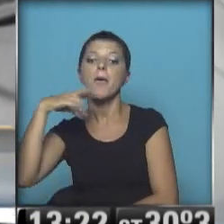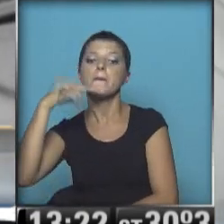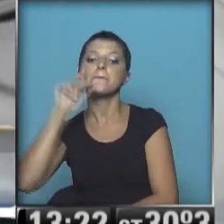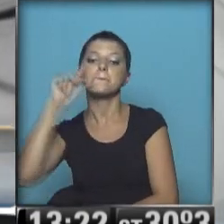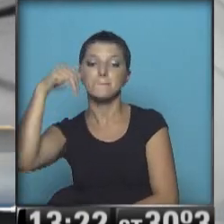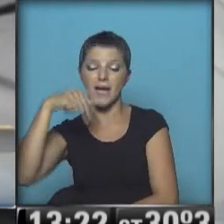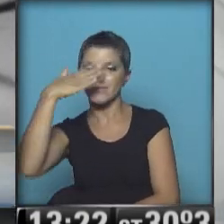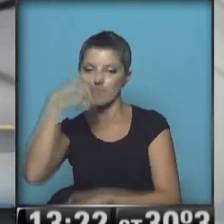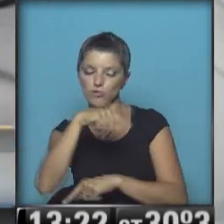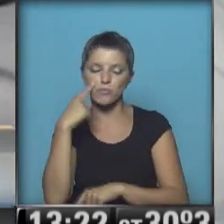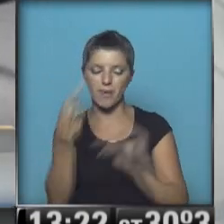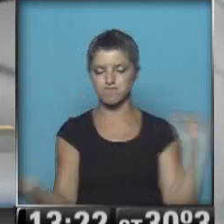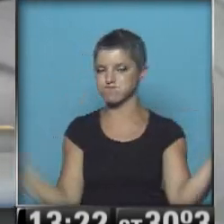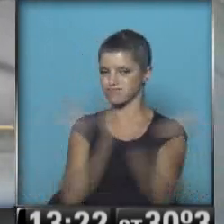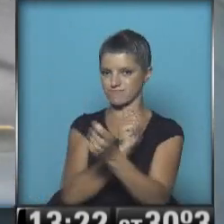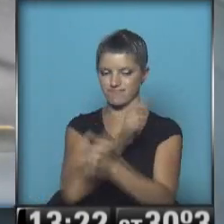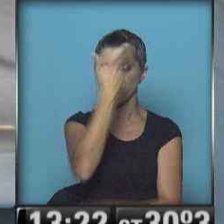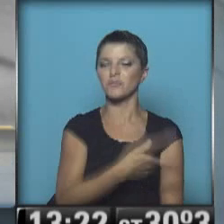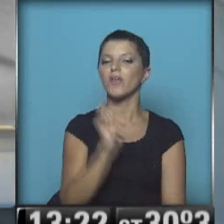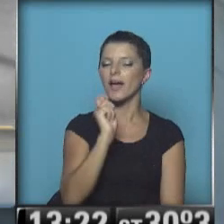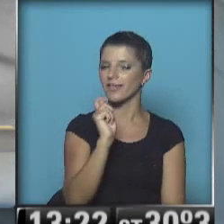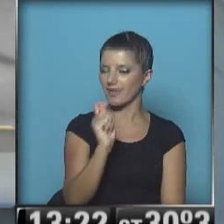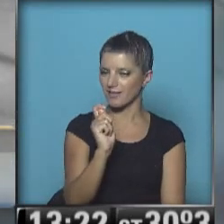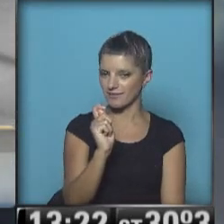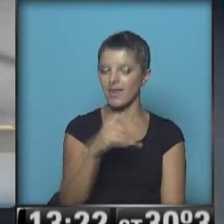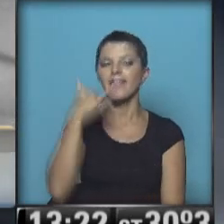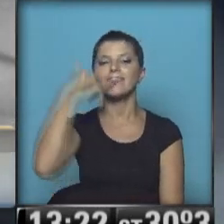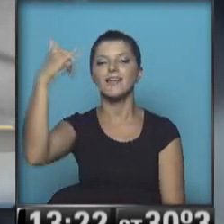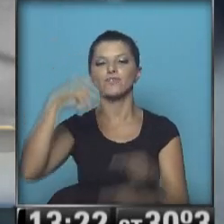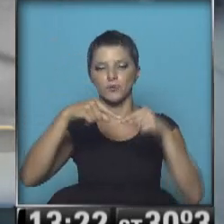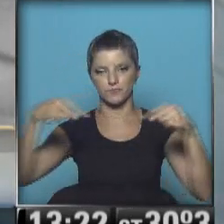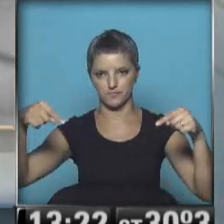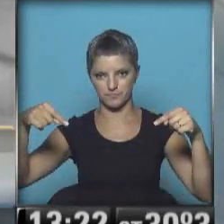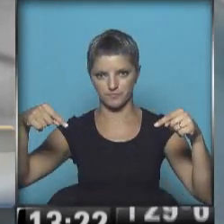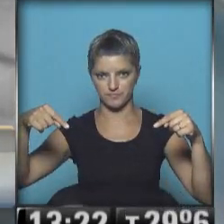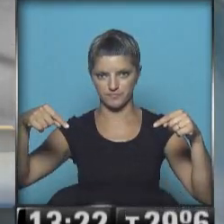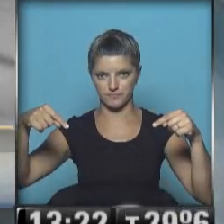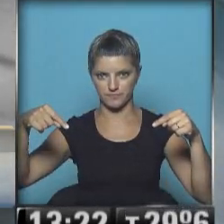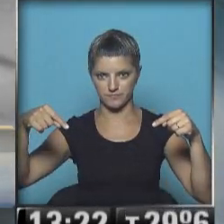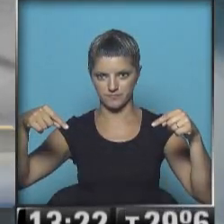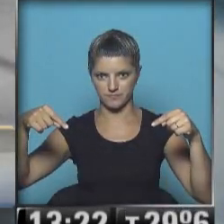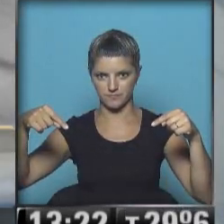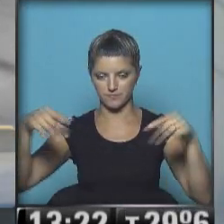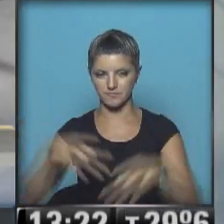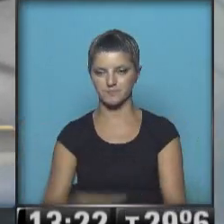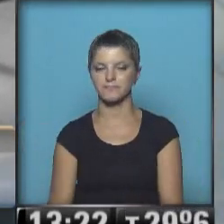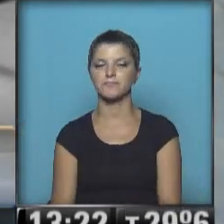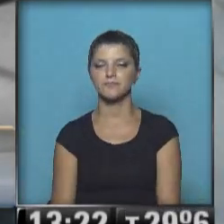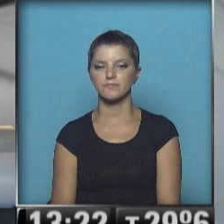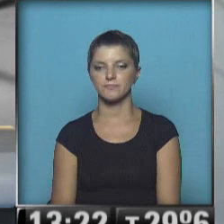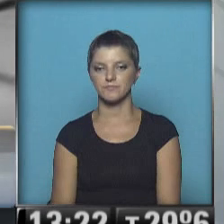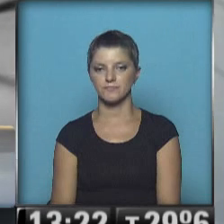vida dio un vuelco increíble Quién es nuestro personaje 08004 1777 4535